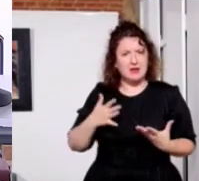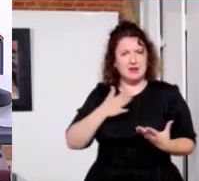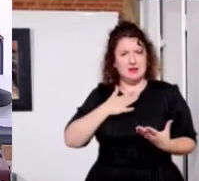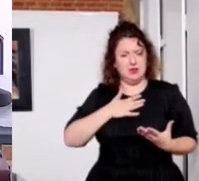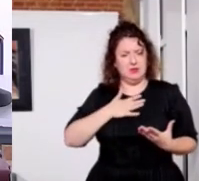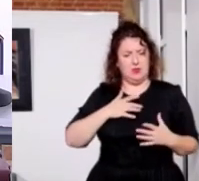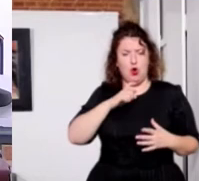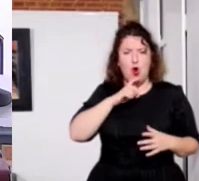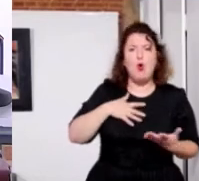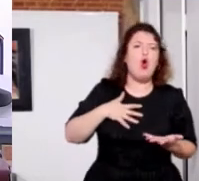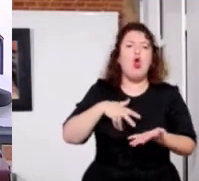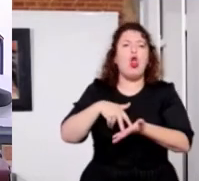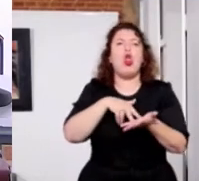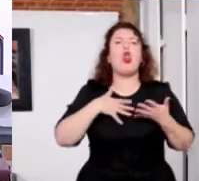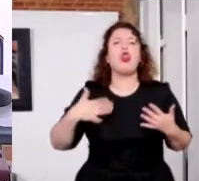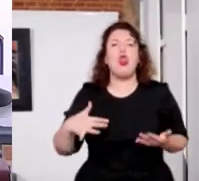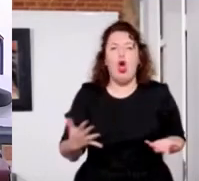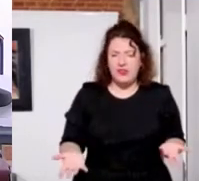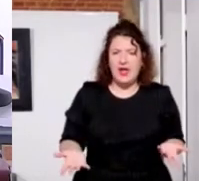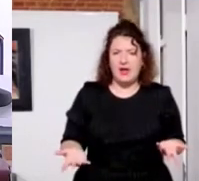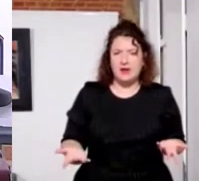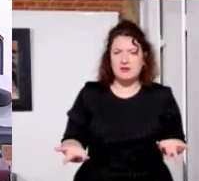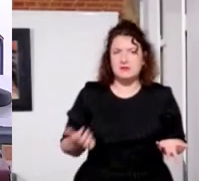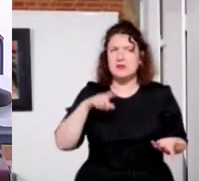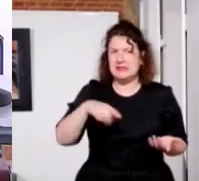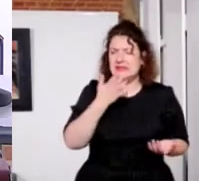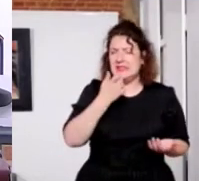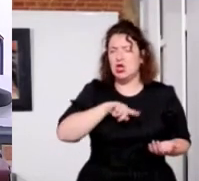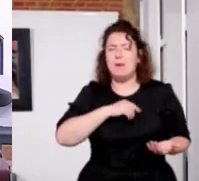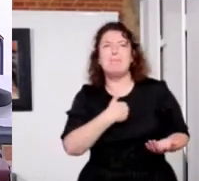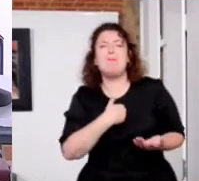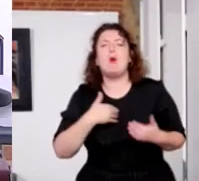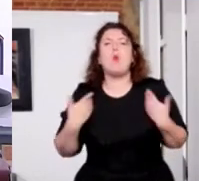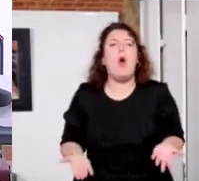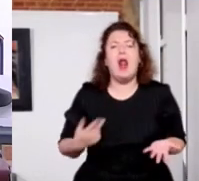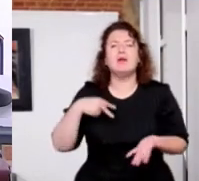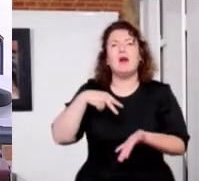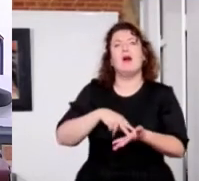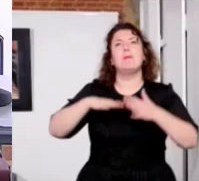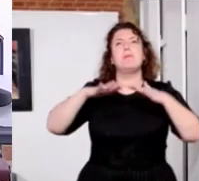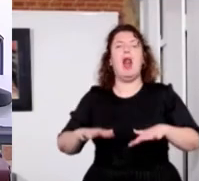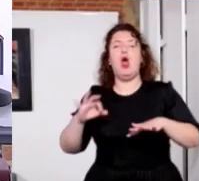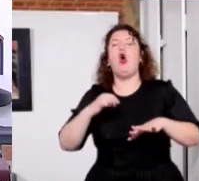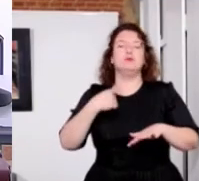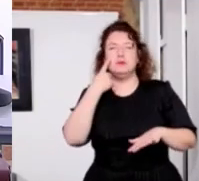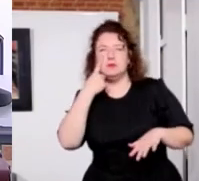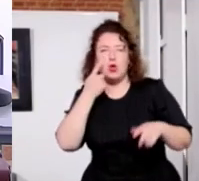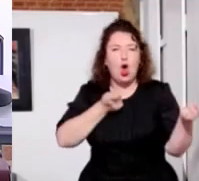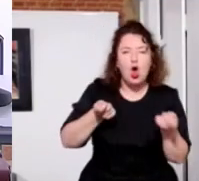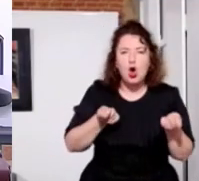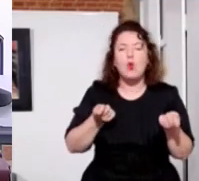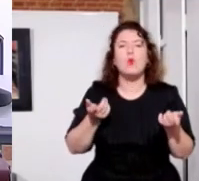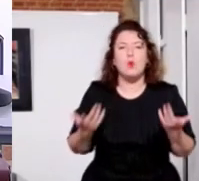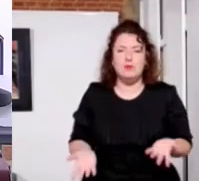mundo, ¿no? En desde dónde estamos y si somos vigías o qué papel estamos tomando actualmente el tercer sector y la